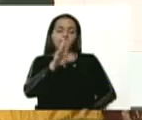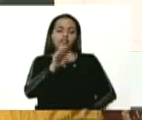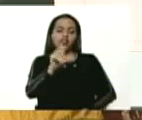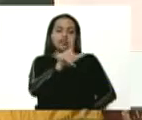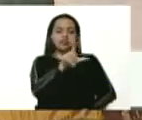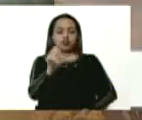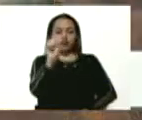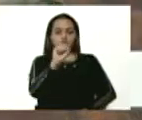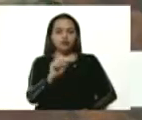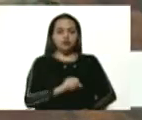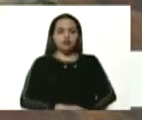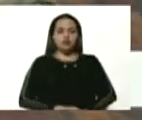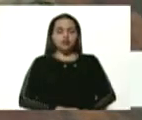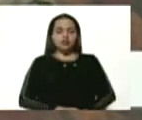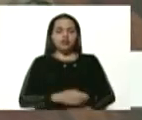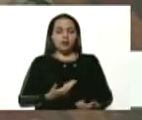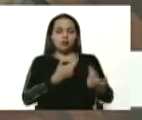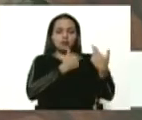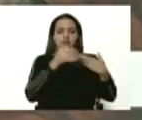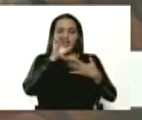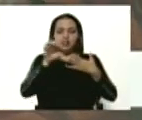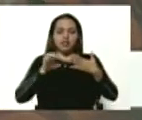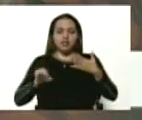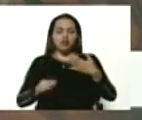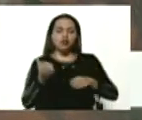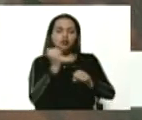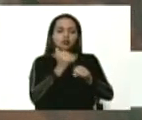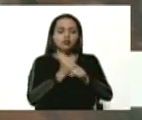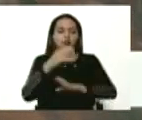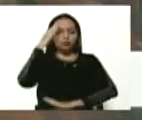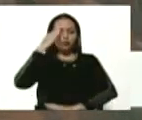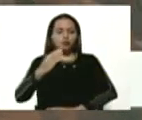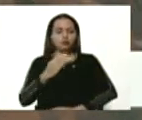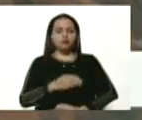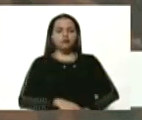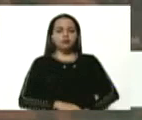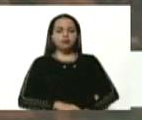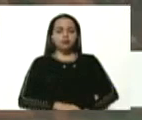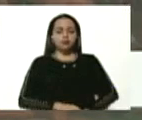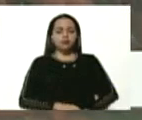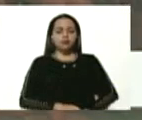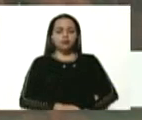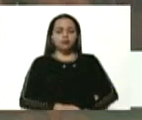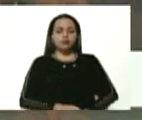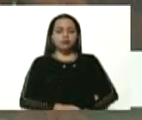estratégico operacional de la Fuerza Armada Nacional Bolivariana,